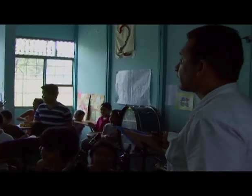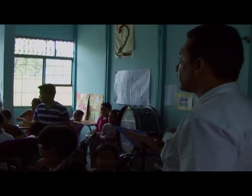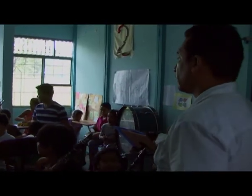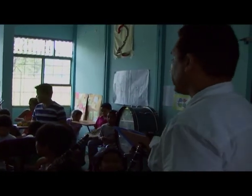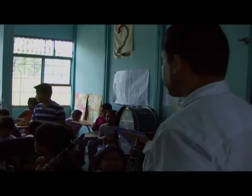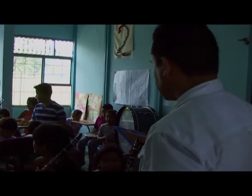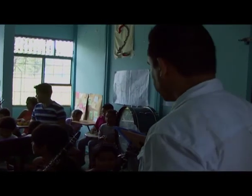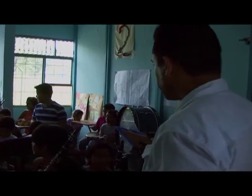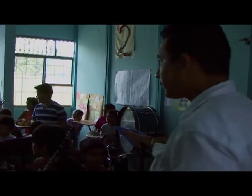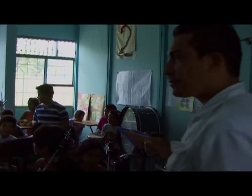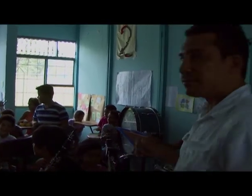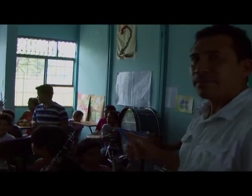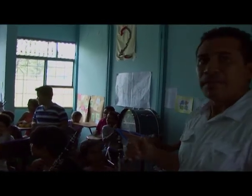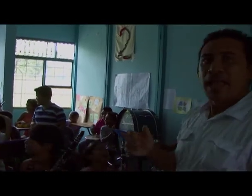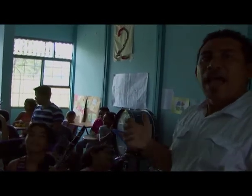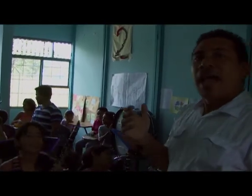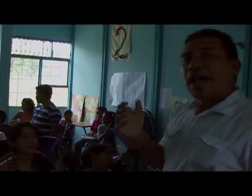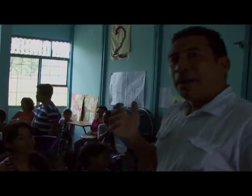y un tropiezo.